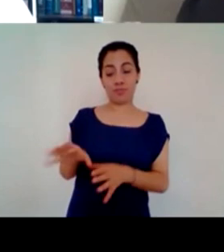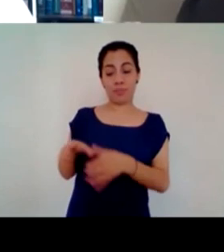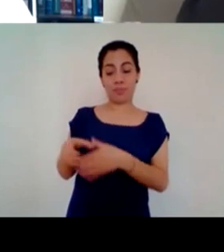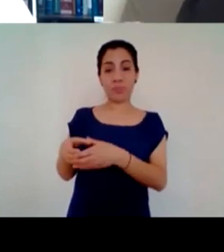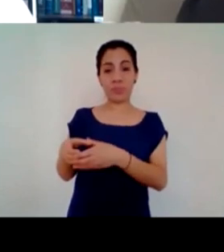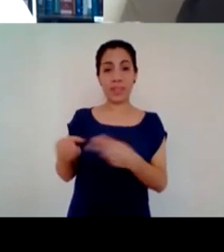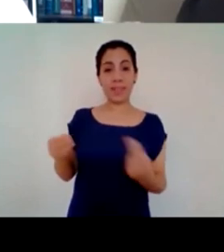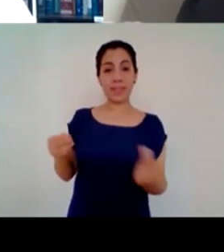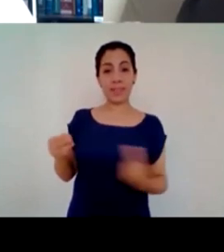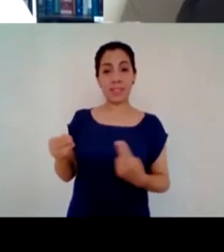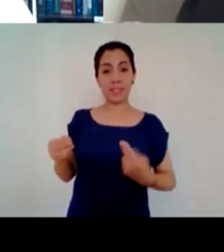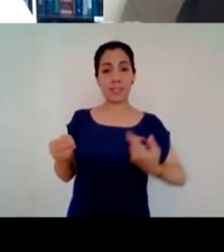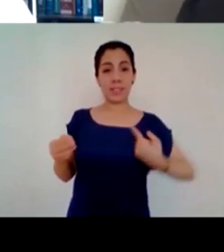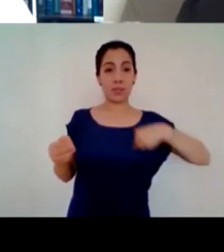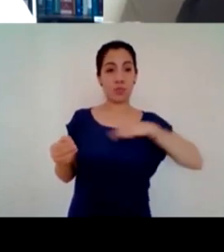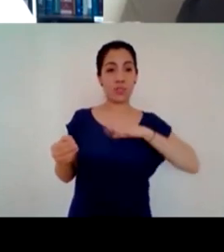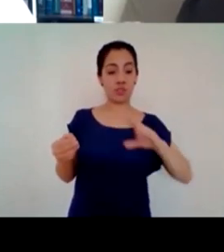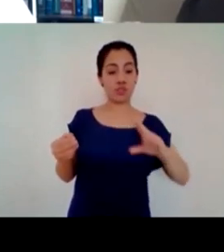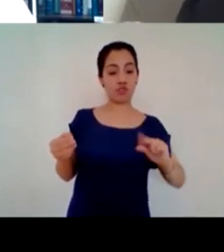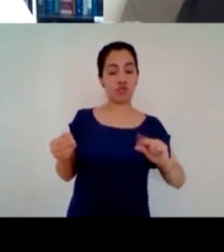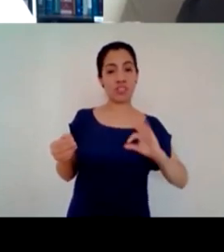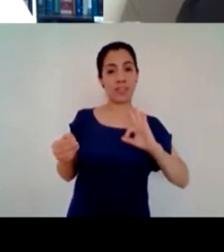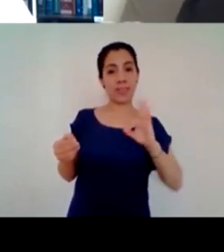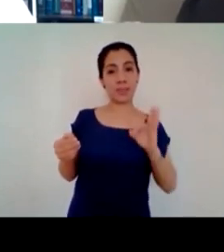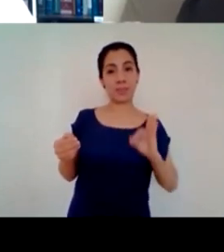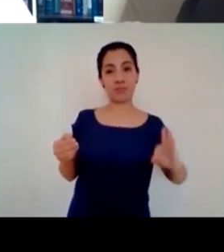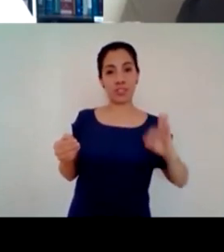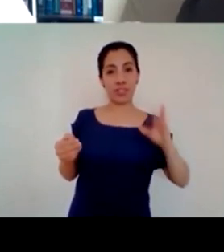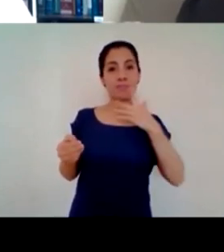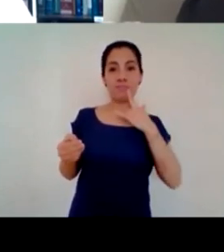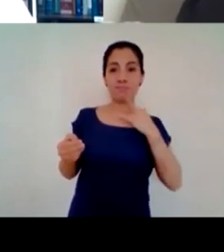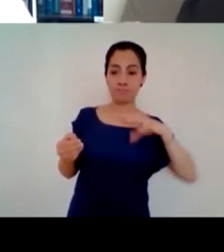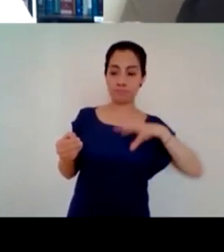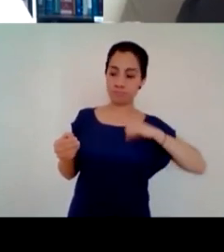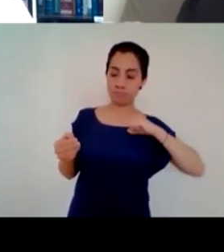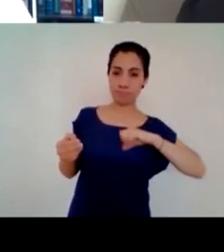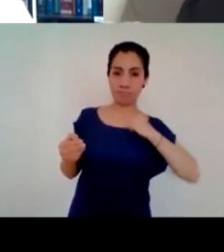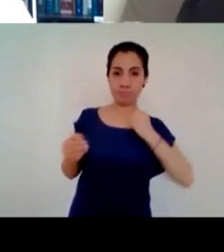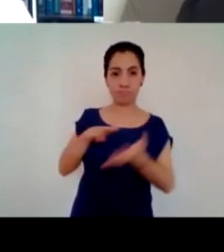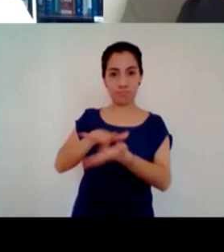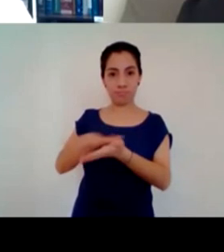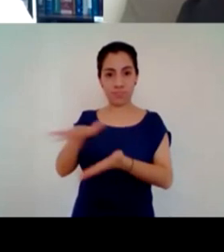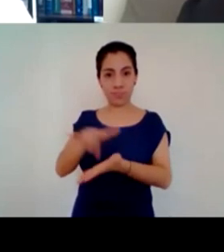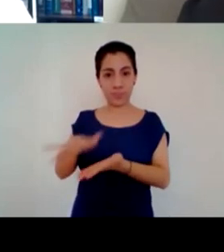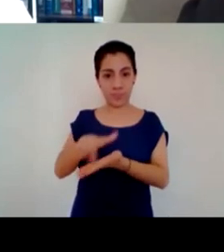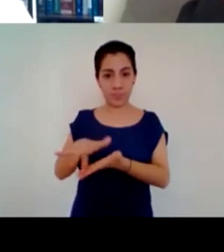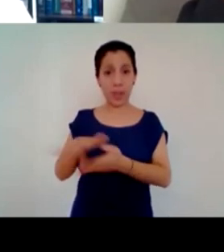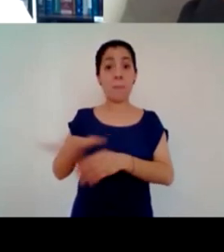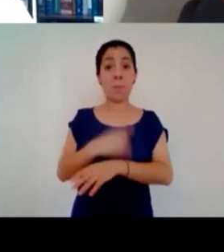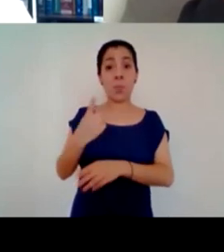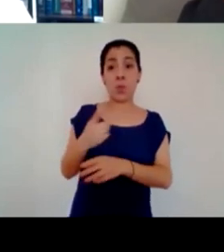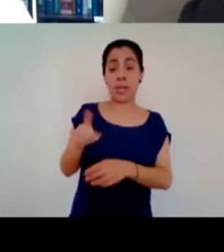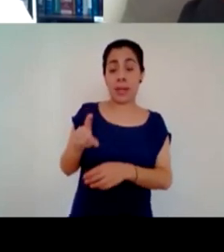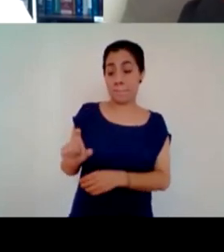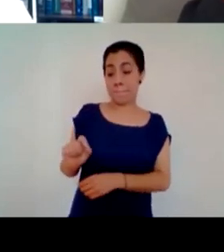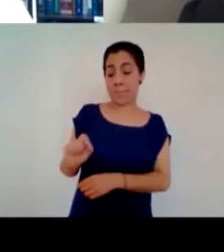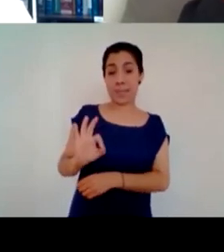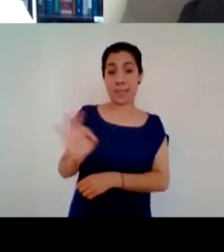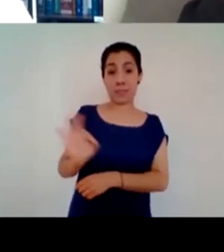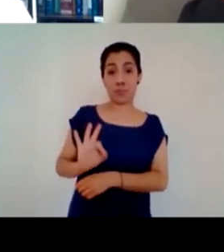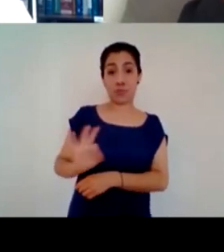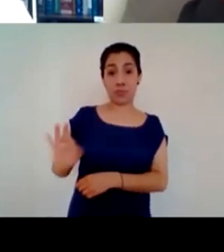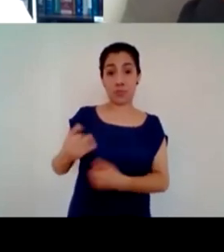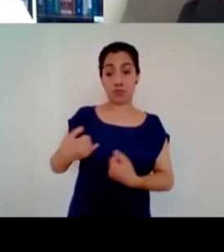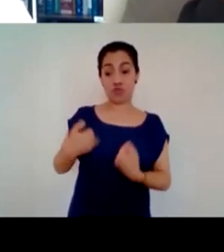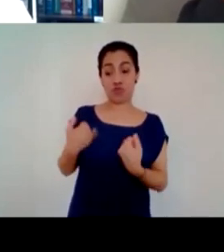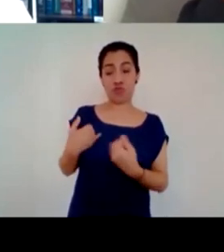son precisamente esta cúspide los chavos que van a necesitar de toda la fuerza, toda la compasión